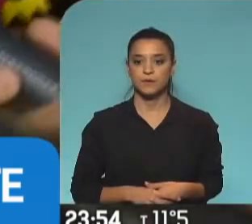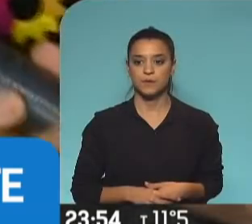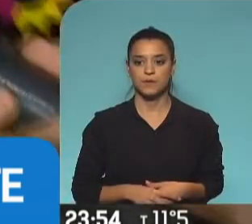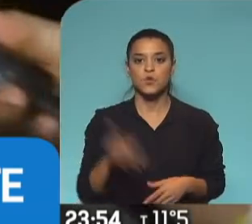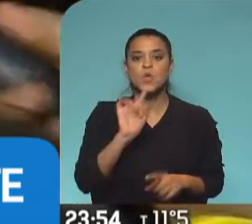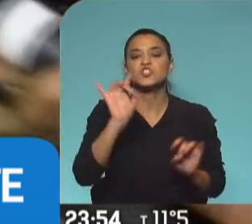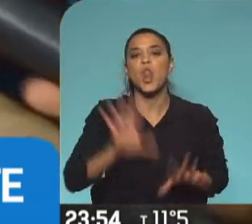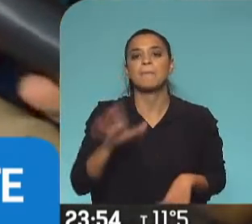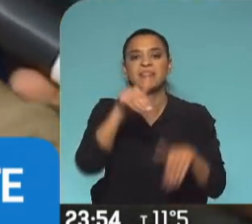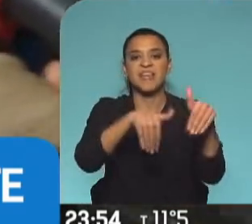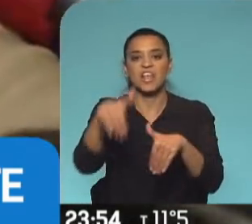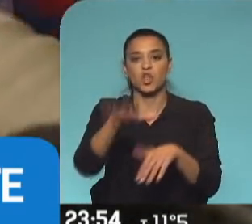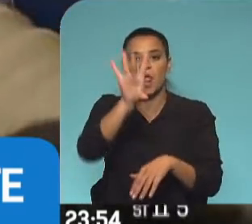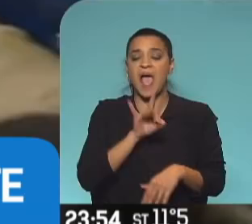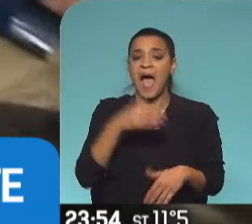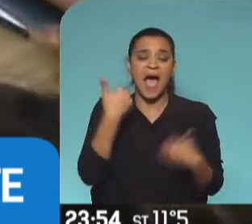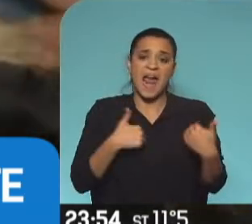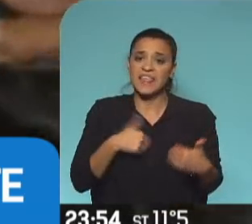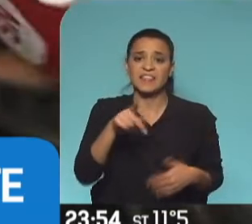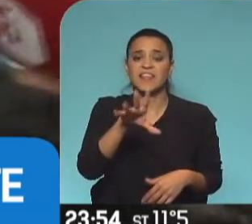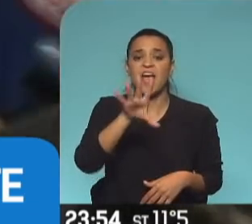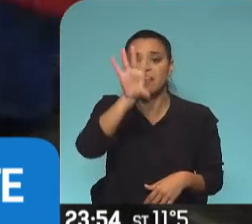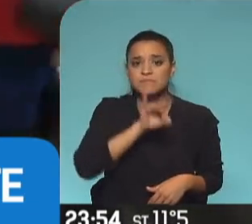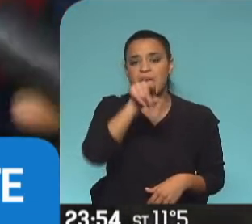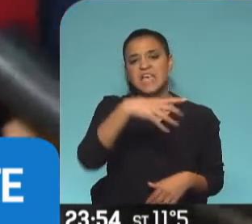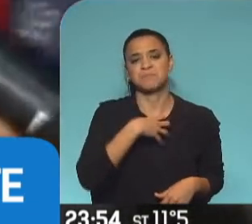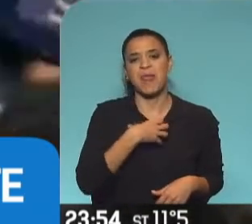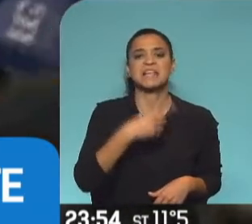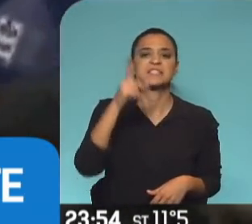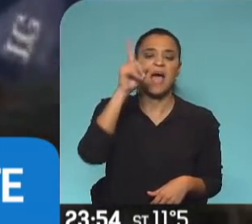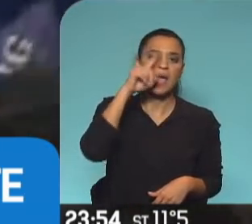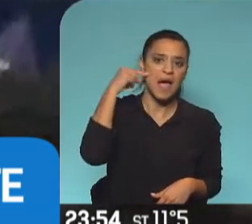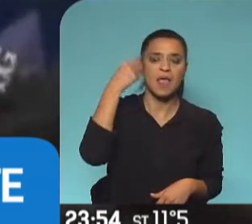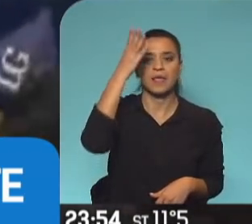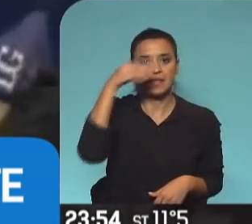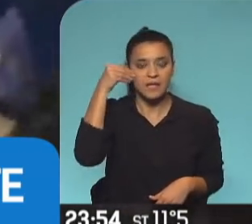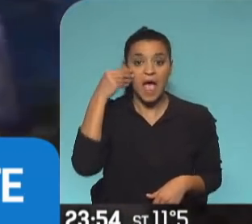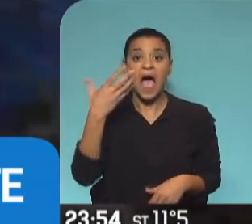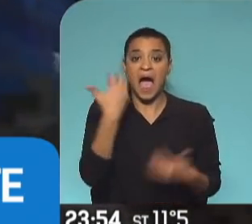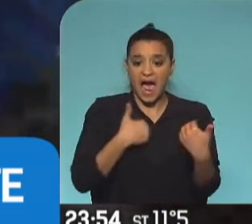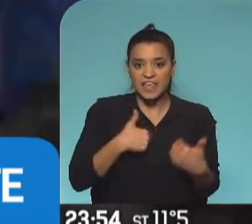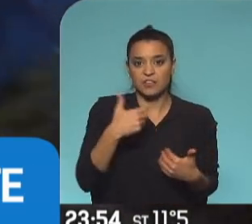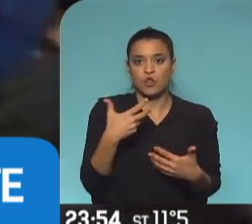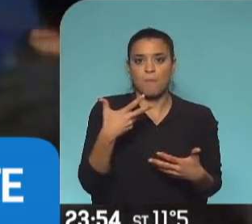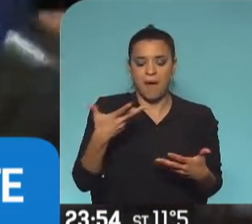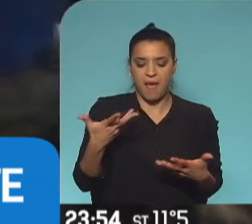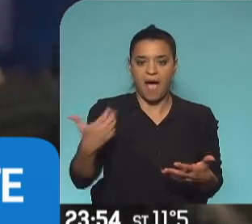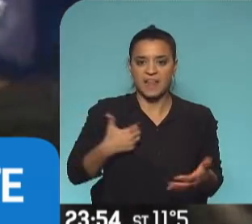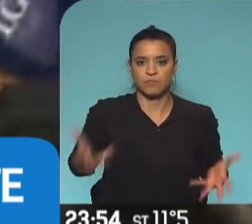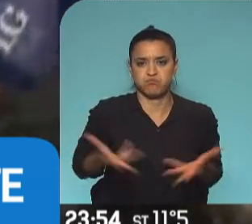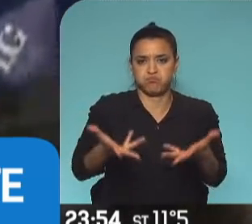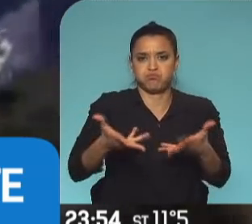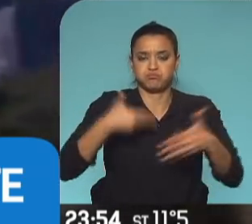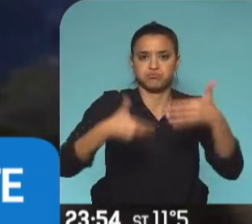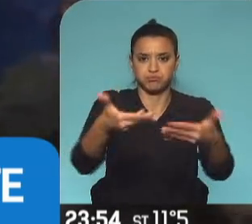electoral. Los argentinos han decidido que Alberto y Cristina son la esperanza que tenemos los argentinos para sacar este país adelante, para vivir